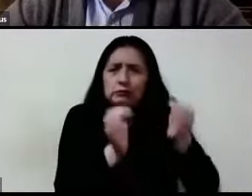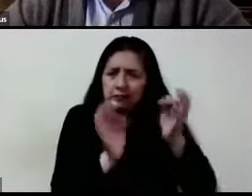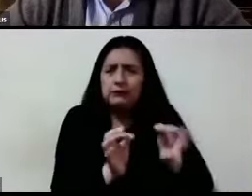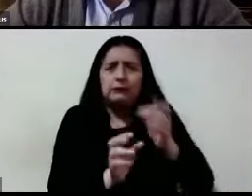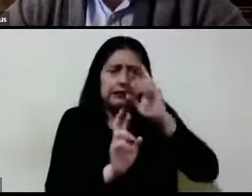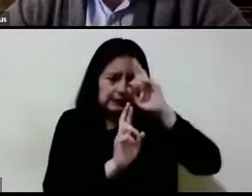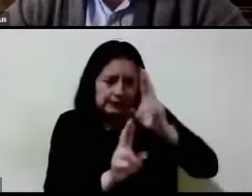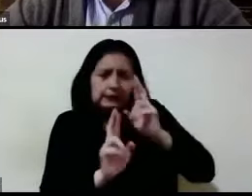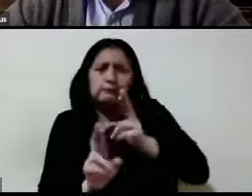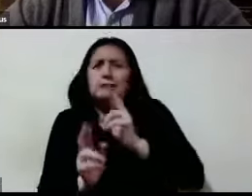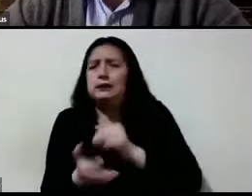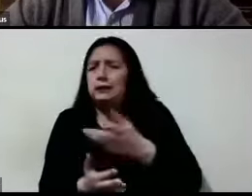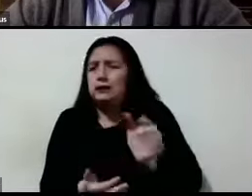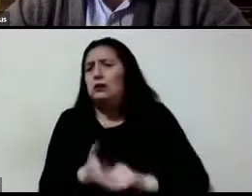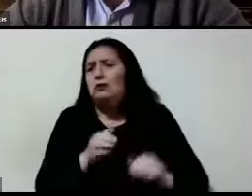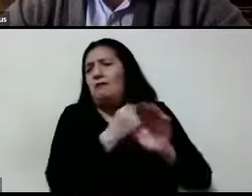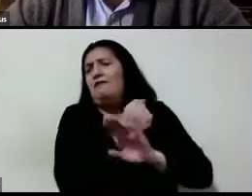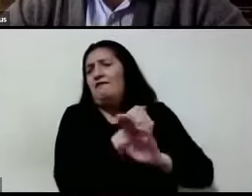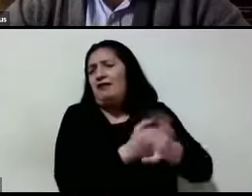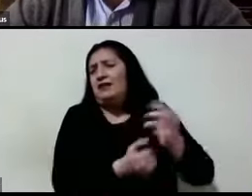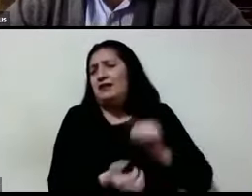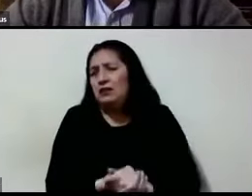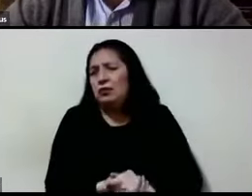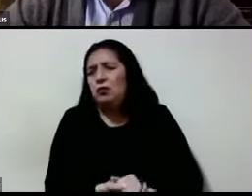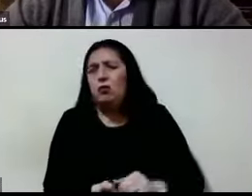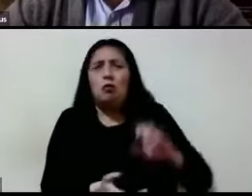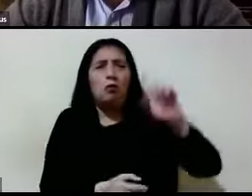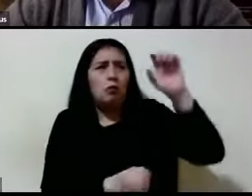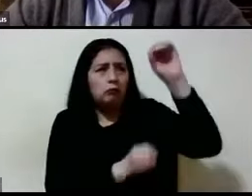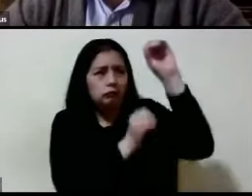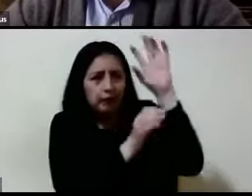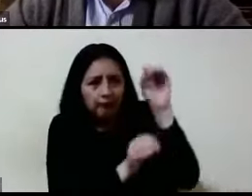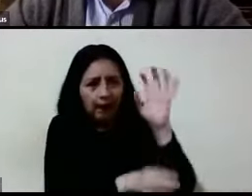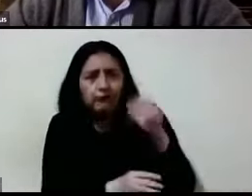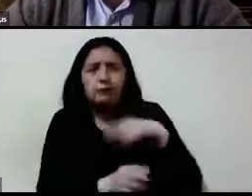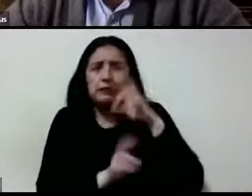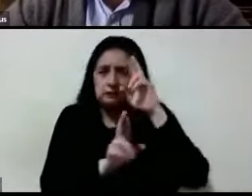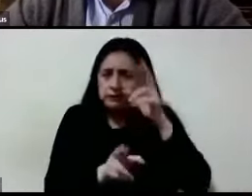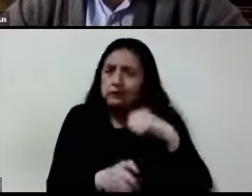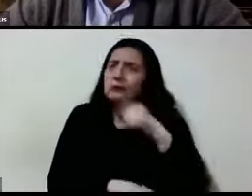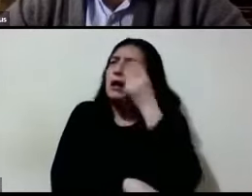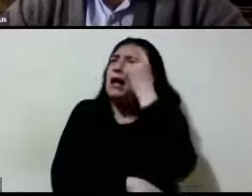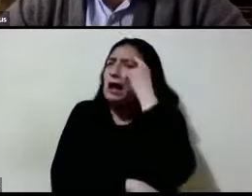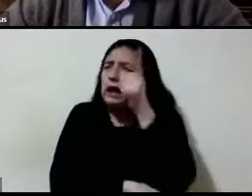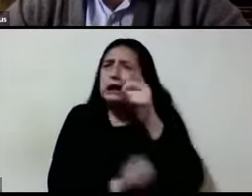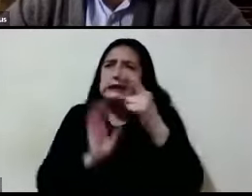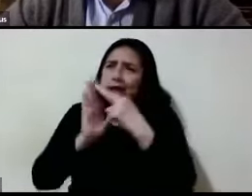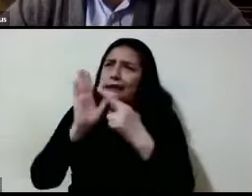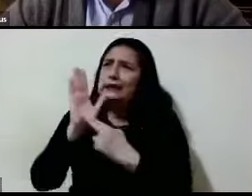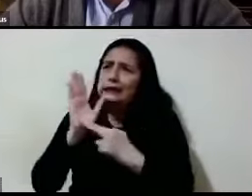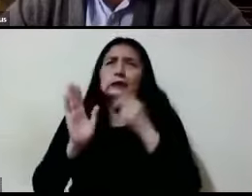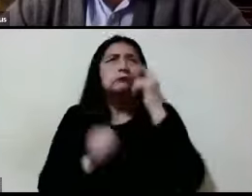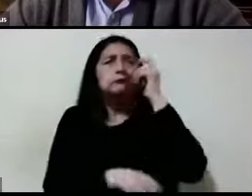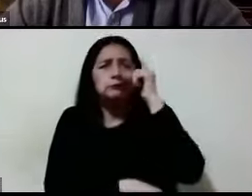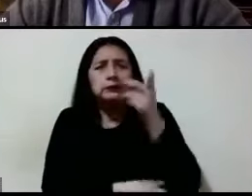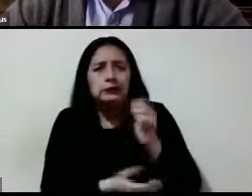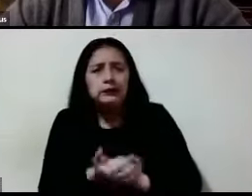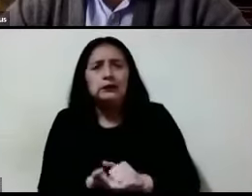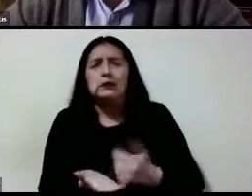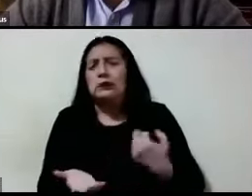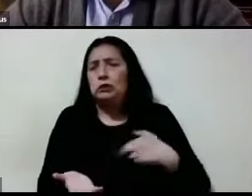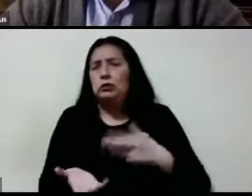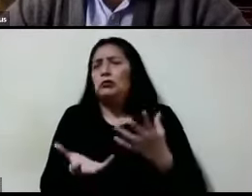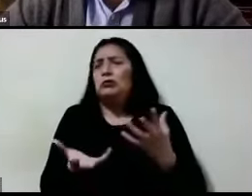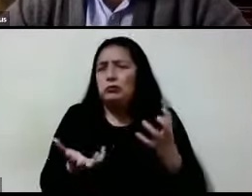respetar lo básico, ¿no? Un semáforo, van a tener en cuenta las mínimas reglas y casi quisiéramos,